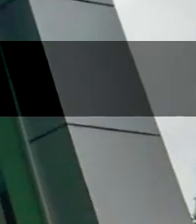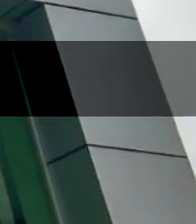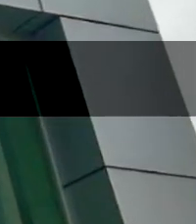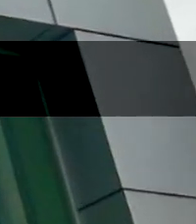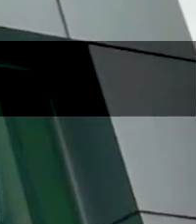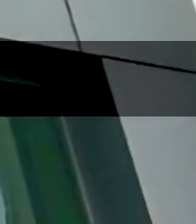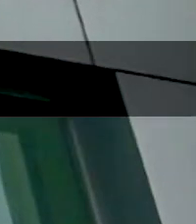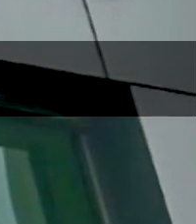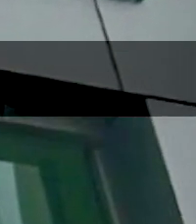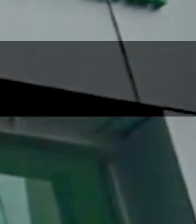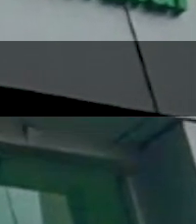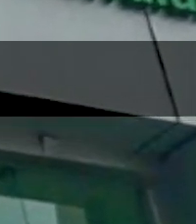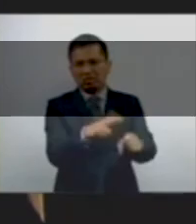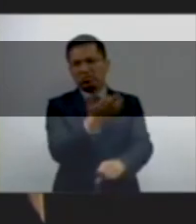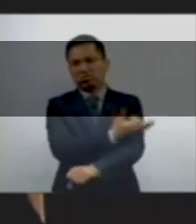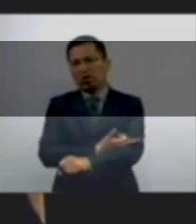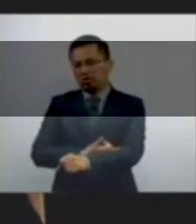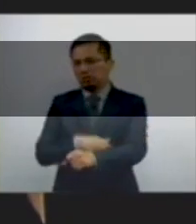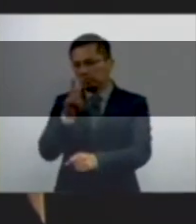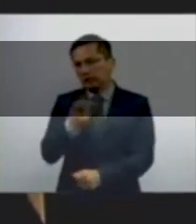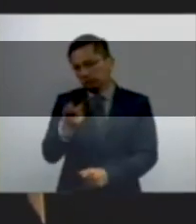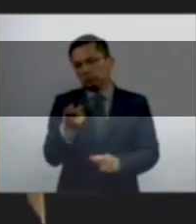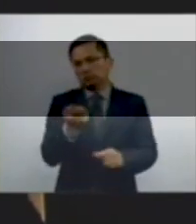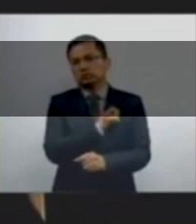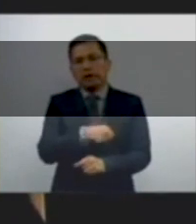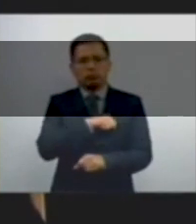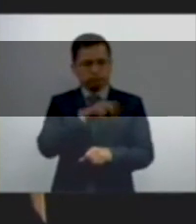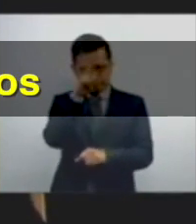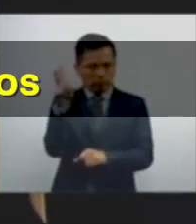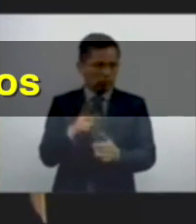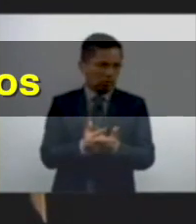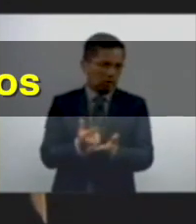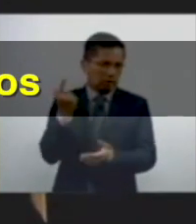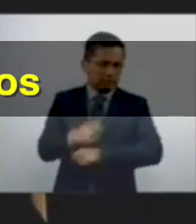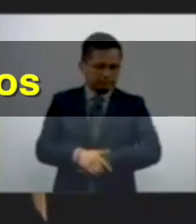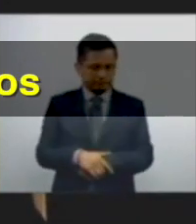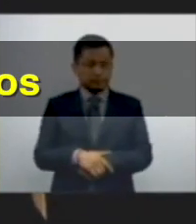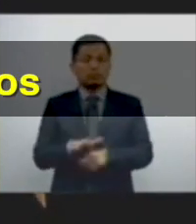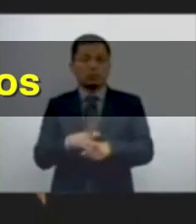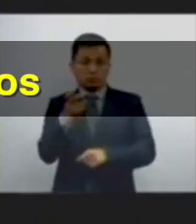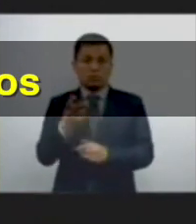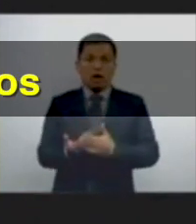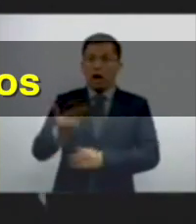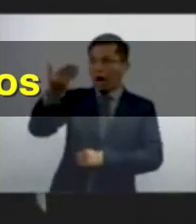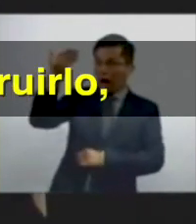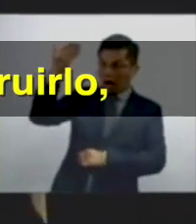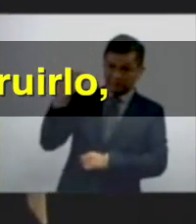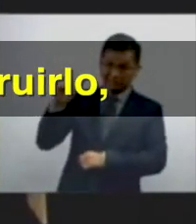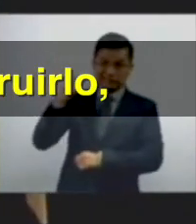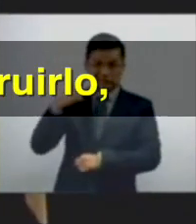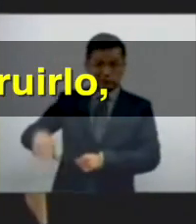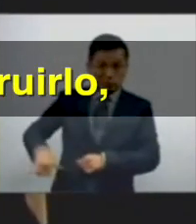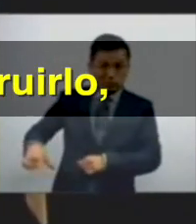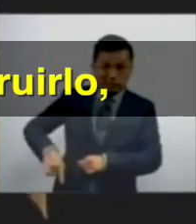y de la Comisión Federal de Electricidad. A partir de ahora hay que reconstruir todo eso que se destruyó, que se hizo pedazos por